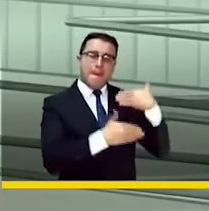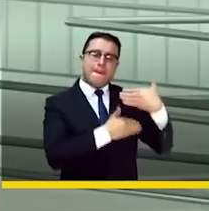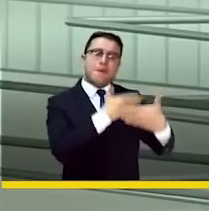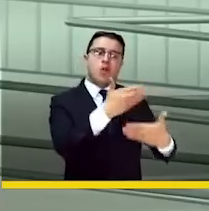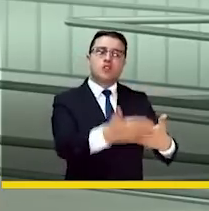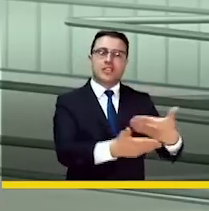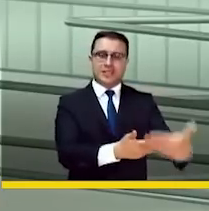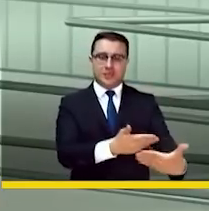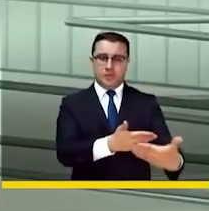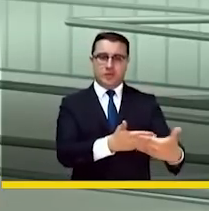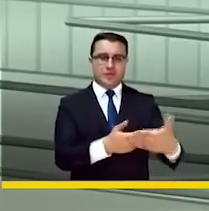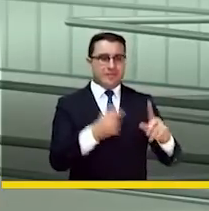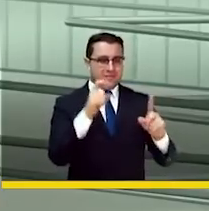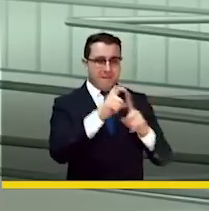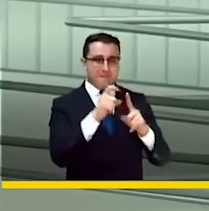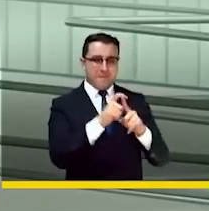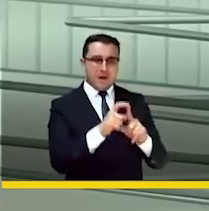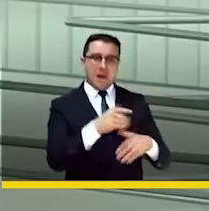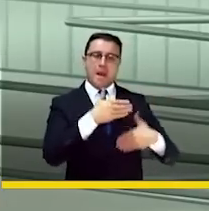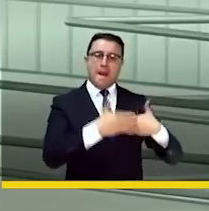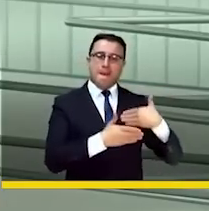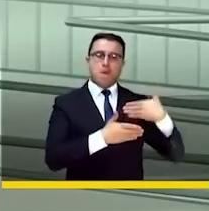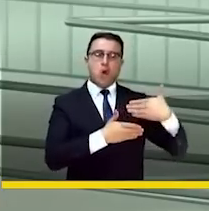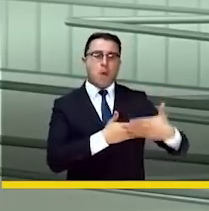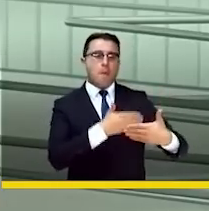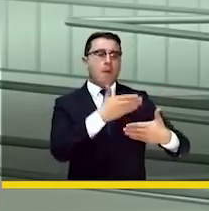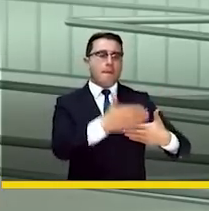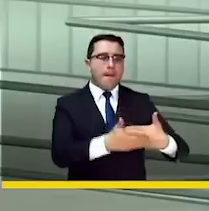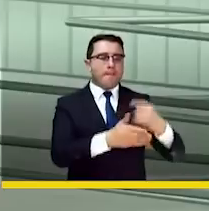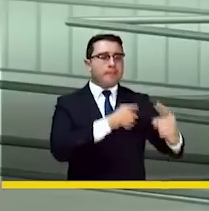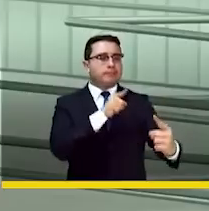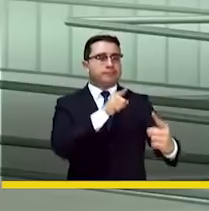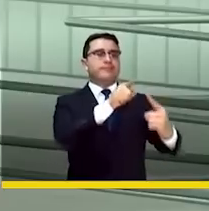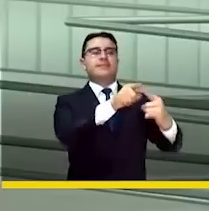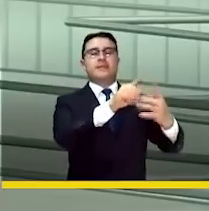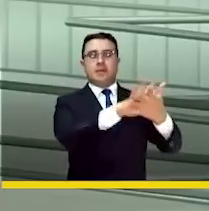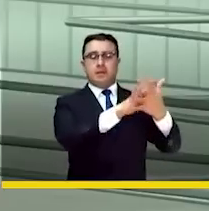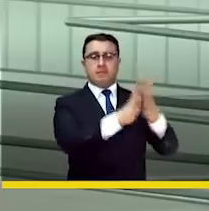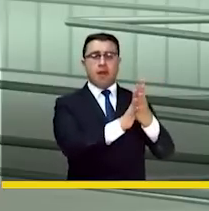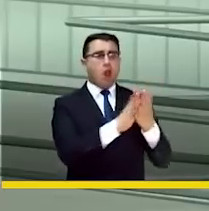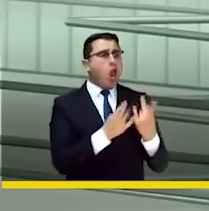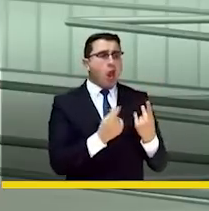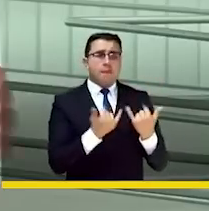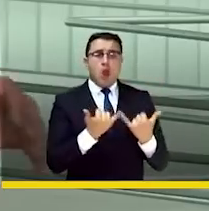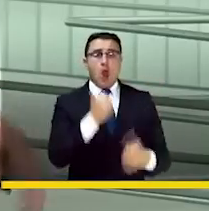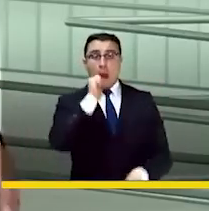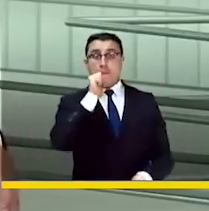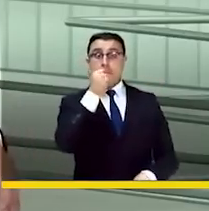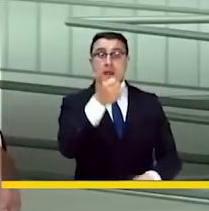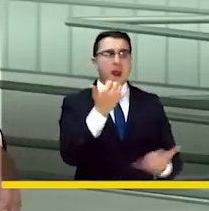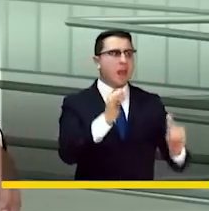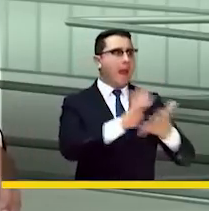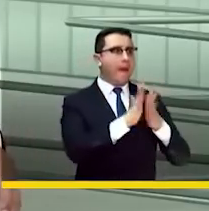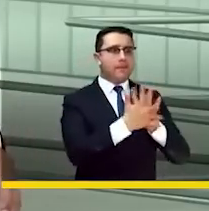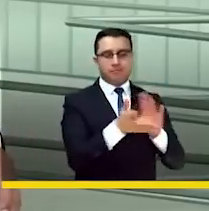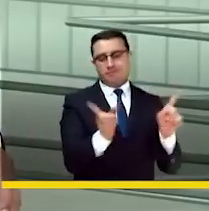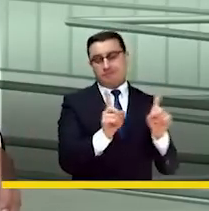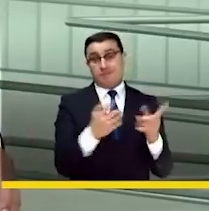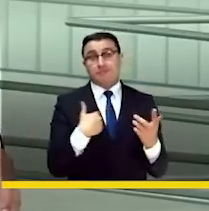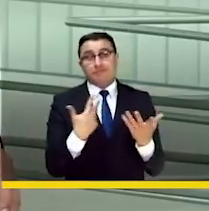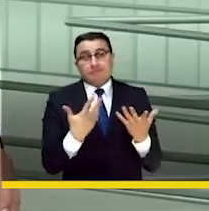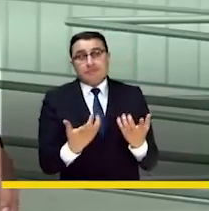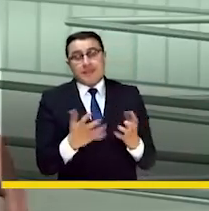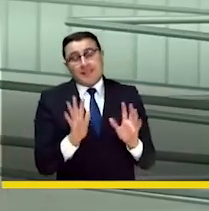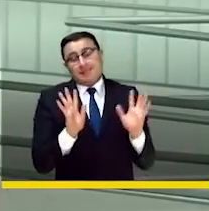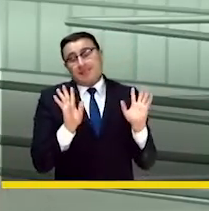De ahí es que sale la palabra proceso de paz. No se da en el mismo instante, ya quisiéramos.